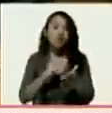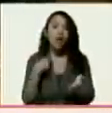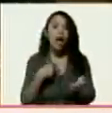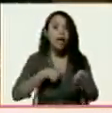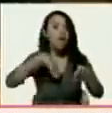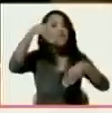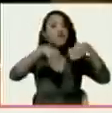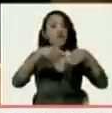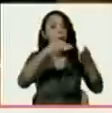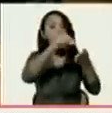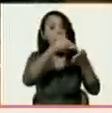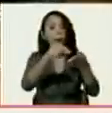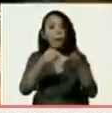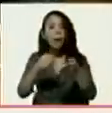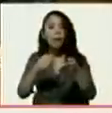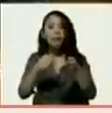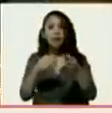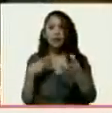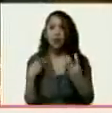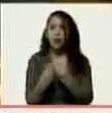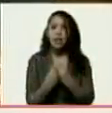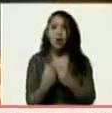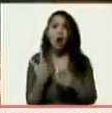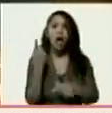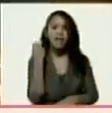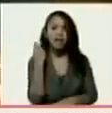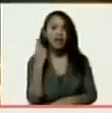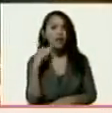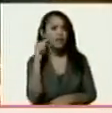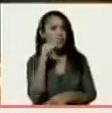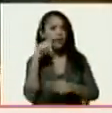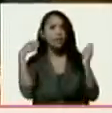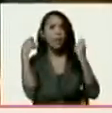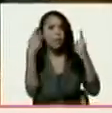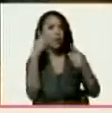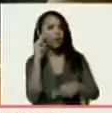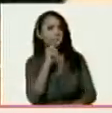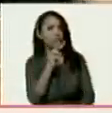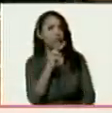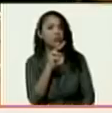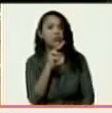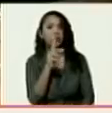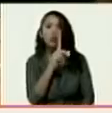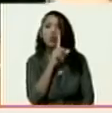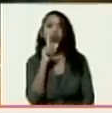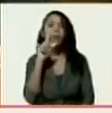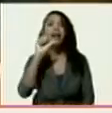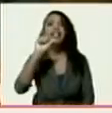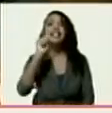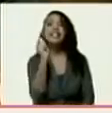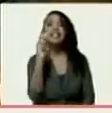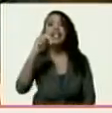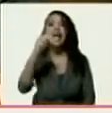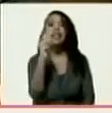No, y un compañero ayer salió también, uno de Apure, sí. Santana, sí, ve, pues yo no estaba ahí, ¿qué es